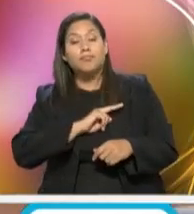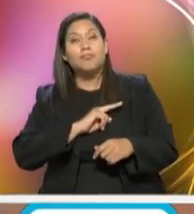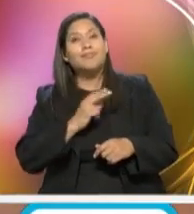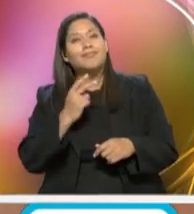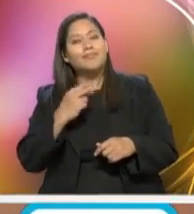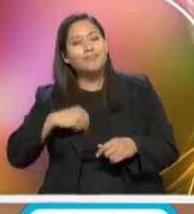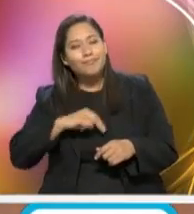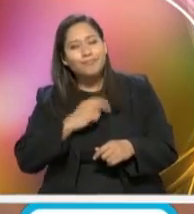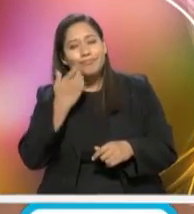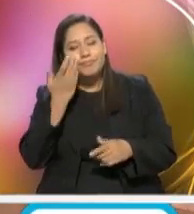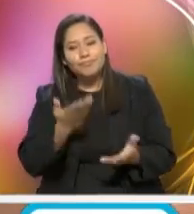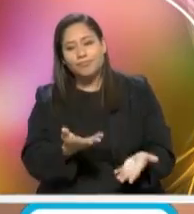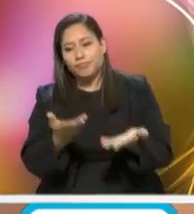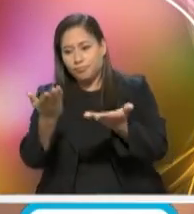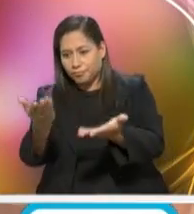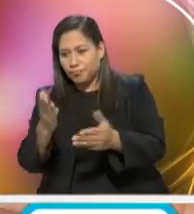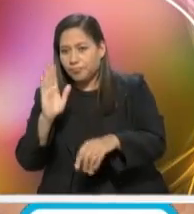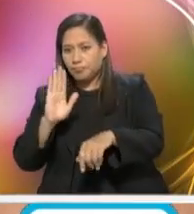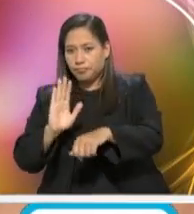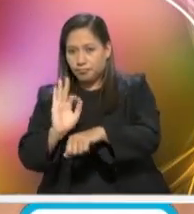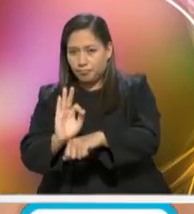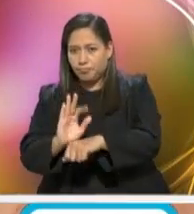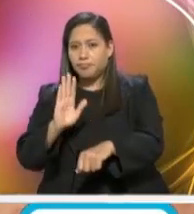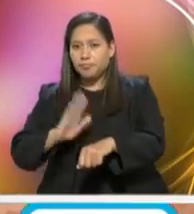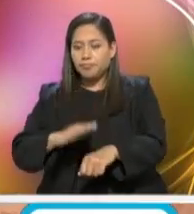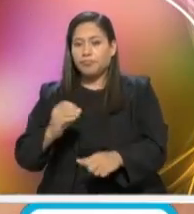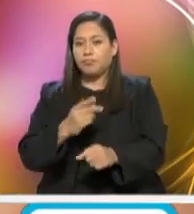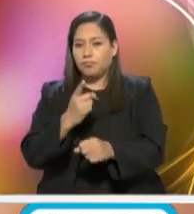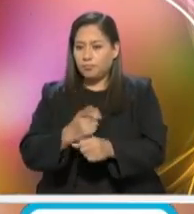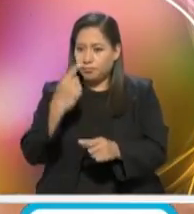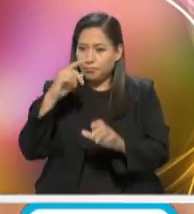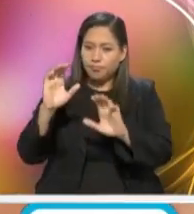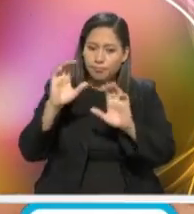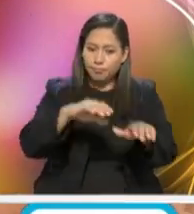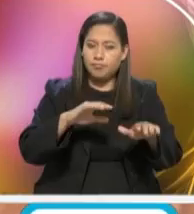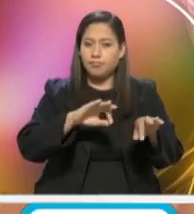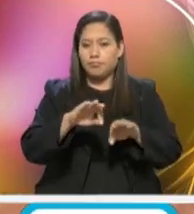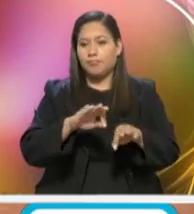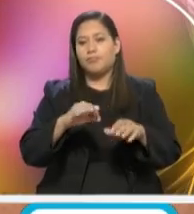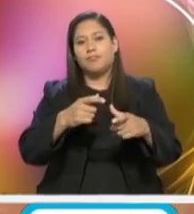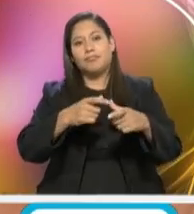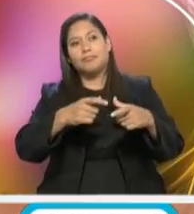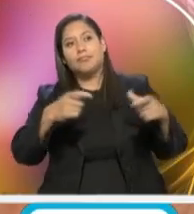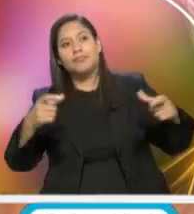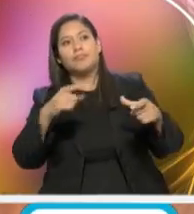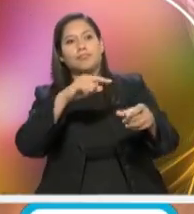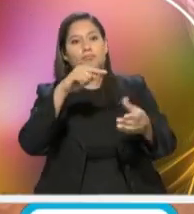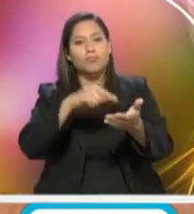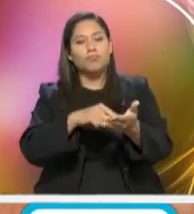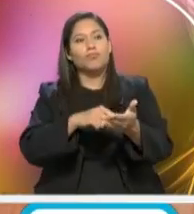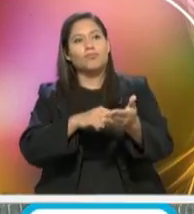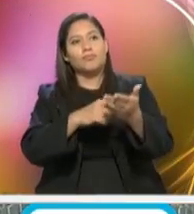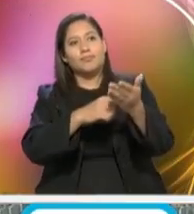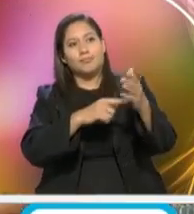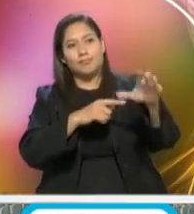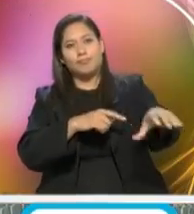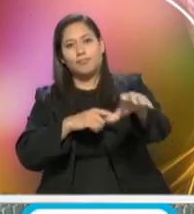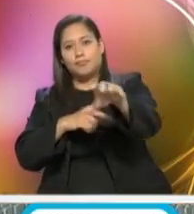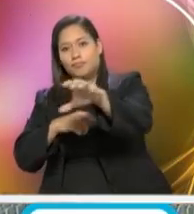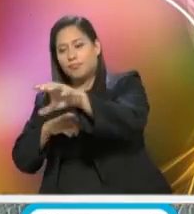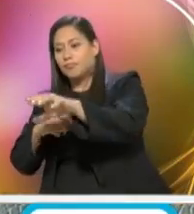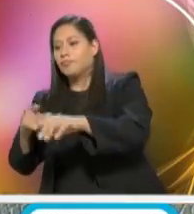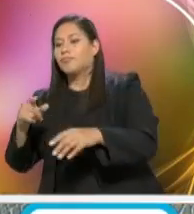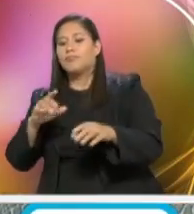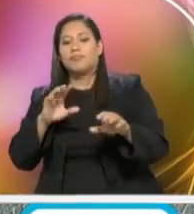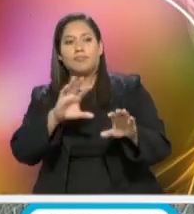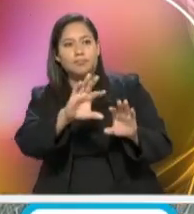lo que queremos es ofrecer, ¿no?, mayores oportunidades, poder ampliar también pues la cartera de alternativas